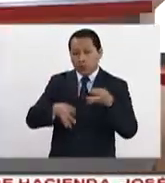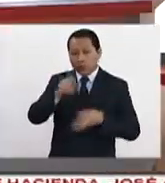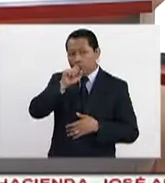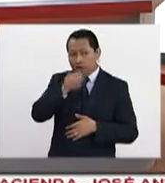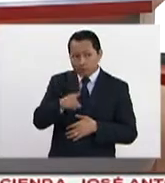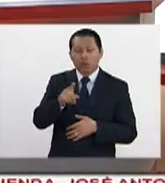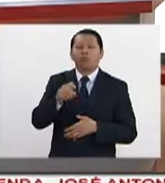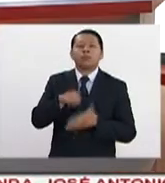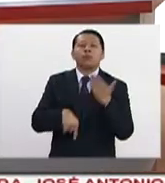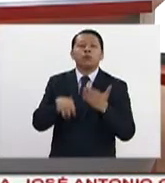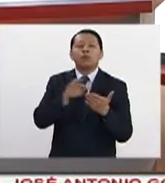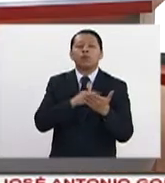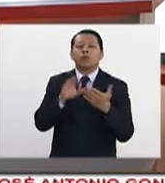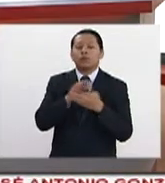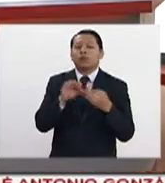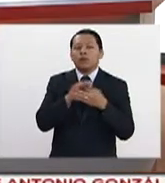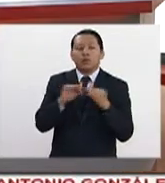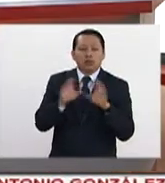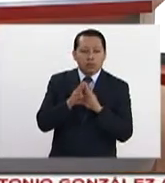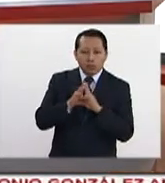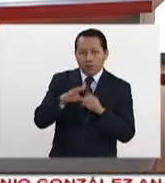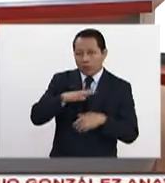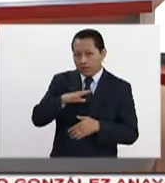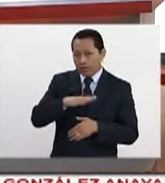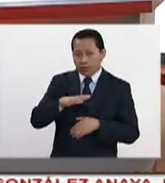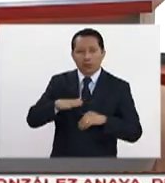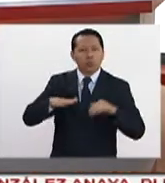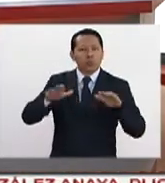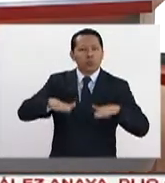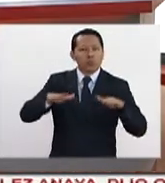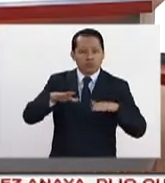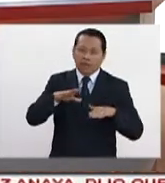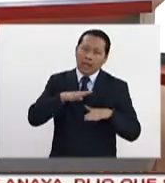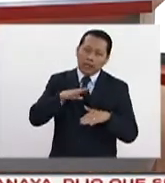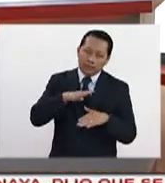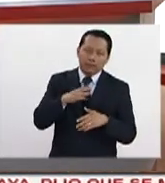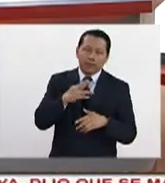a revisar, por ejemplo, que para los musulmanes que practican el Islam,